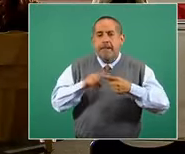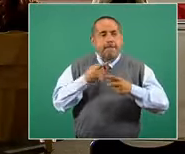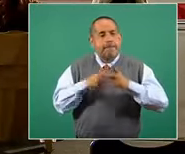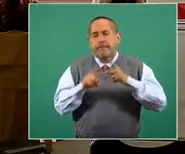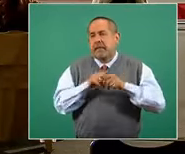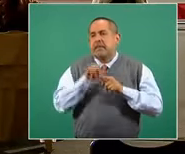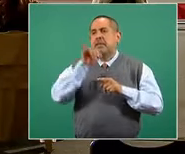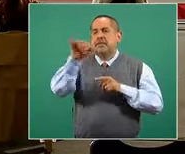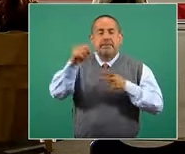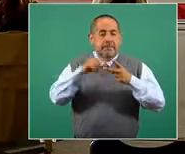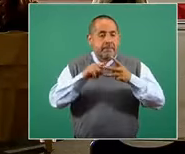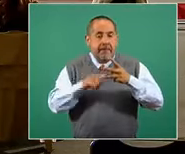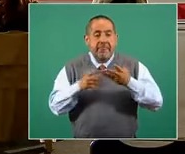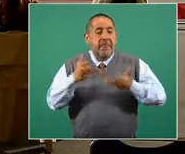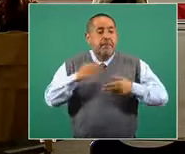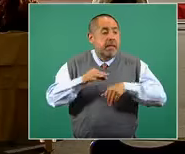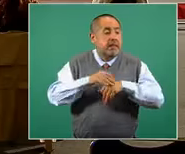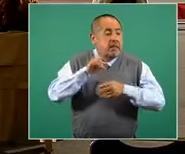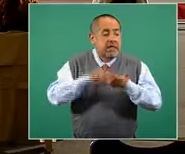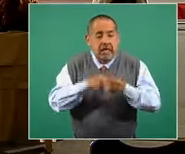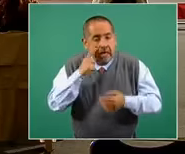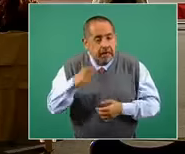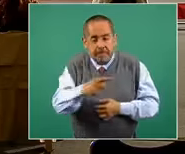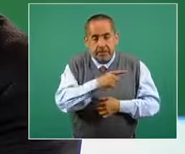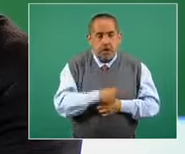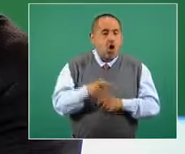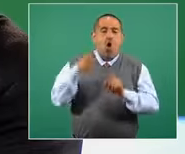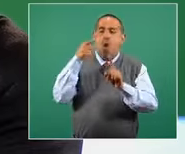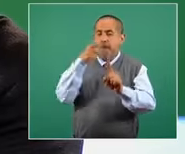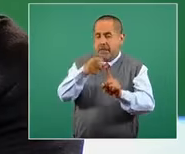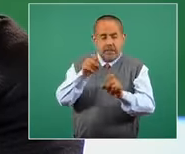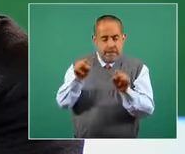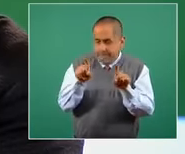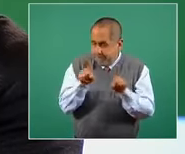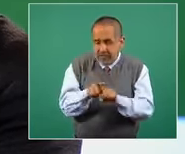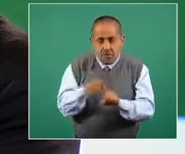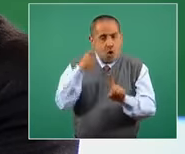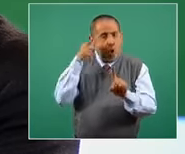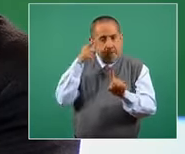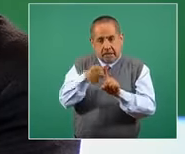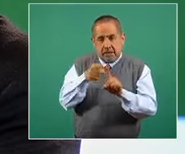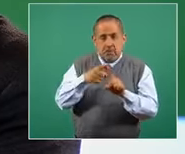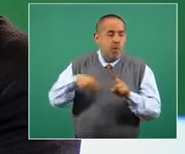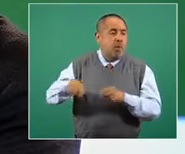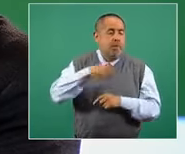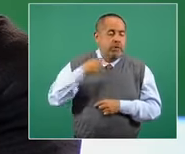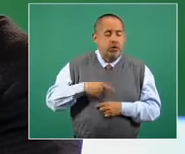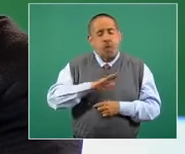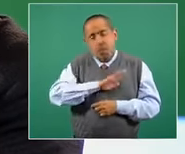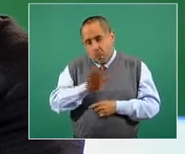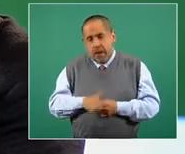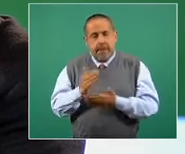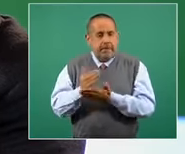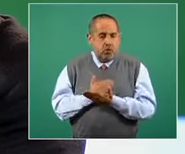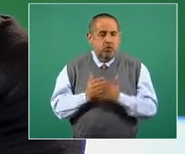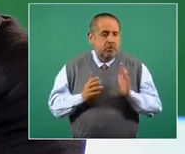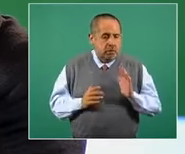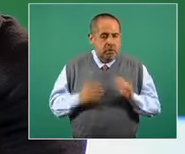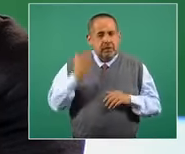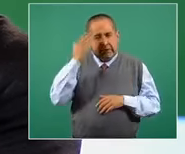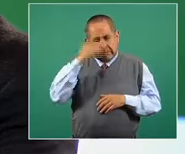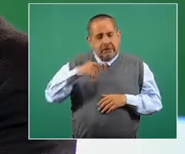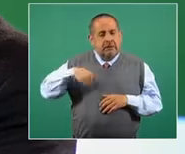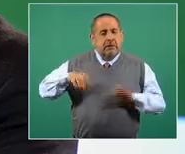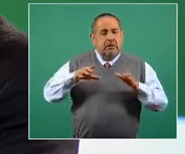rurales, de acuerdo a la realidad. El objetivo sigue siendo el mismo, el objetivo primario es reducir la mortalidad. Sabemos que